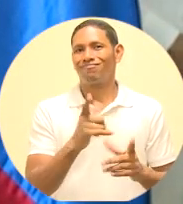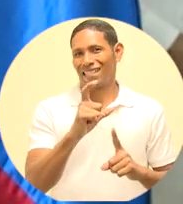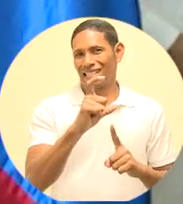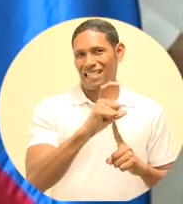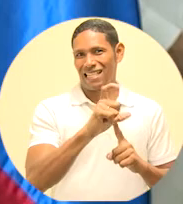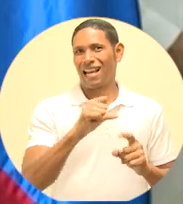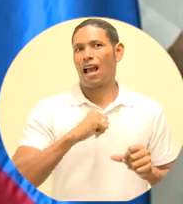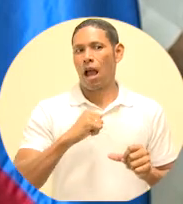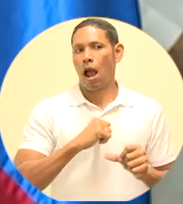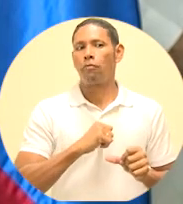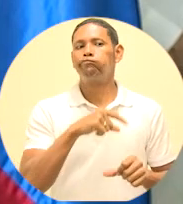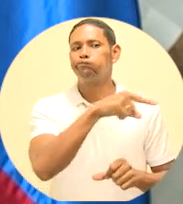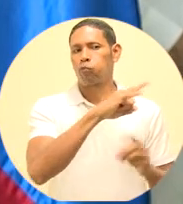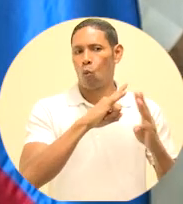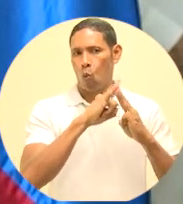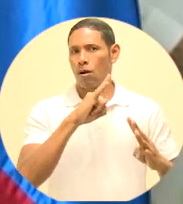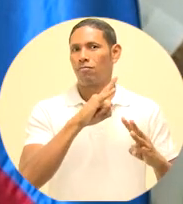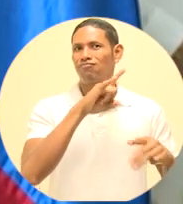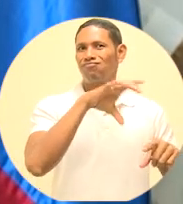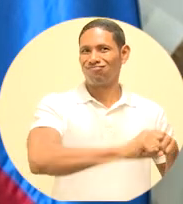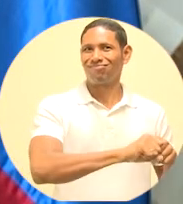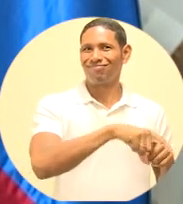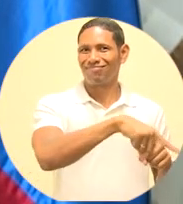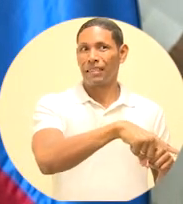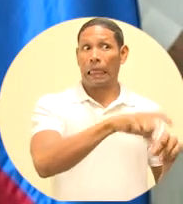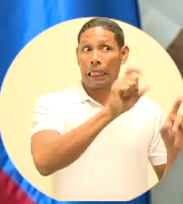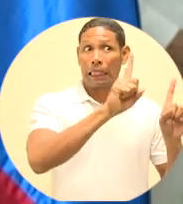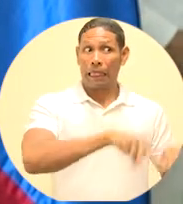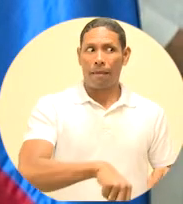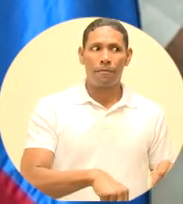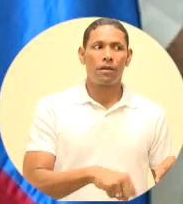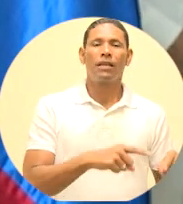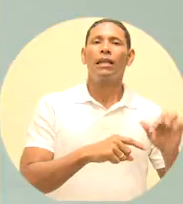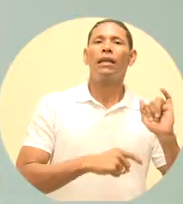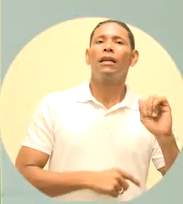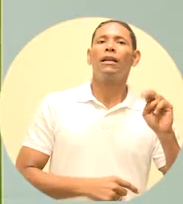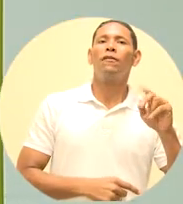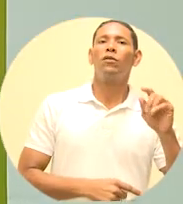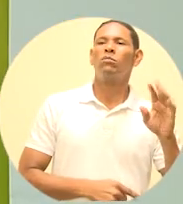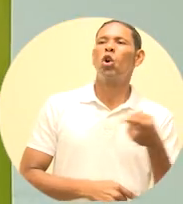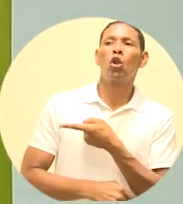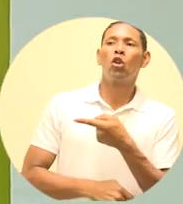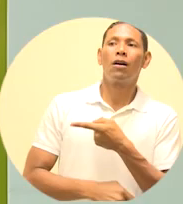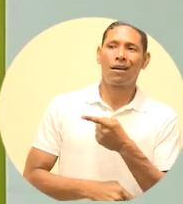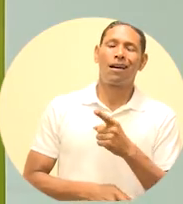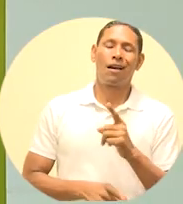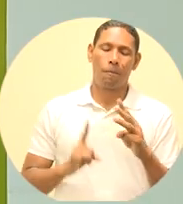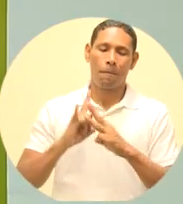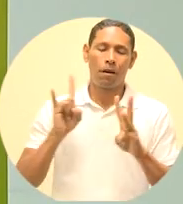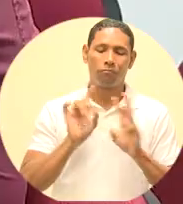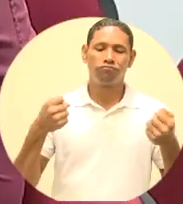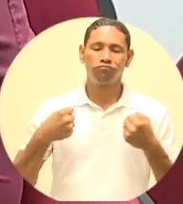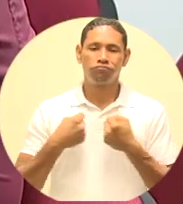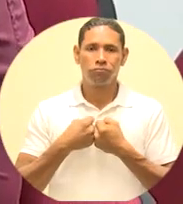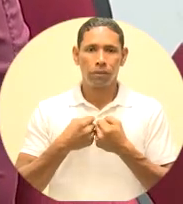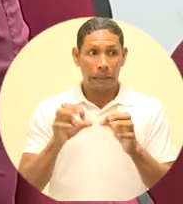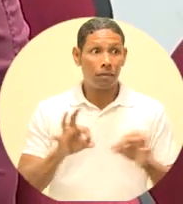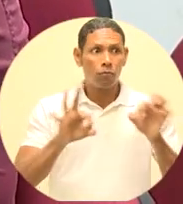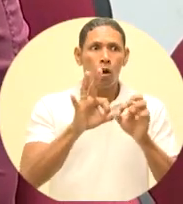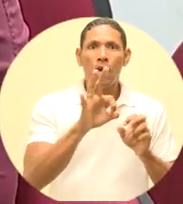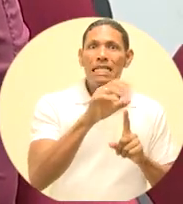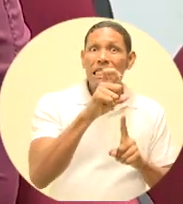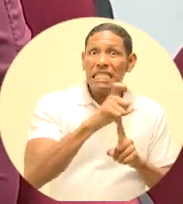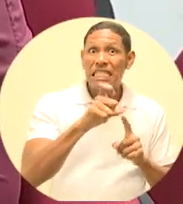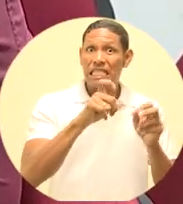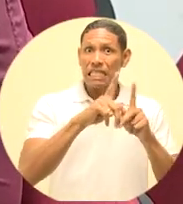Infotep, una gran sede, y el Infotep tiene sede en Santa Marta, es la Universidad del Magdalena. ¿Qué queremos nosotros? Que esa cobertura de gente de Ciénaga